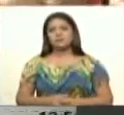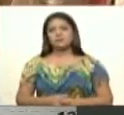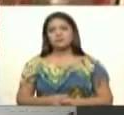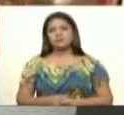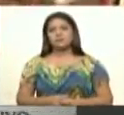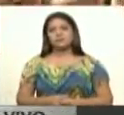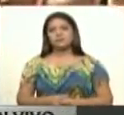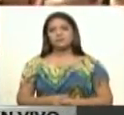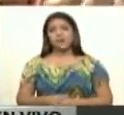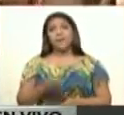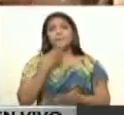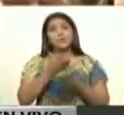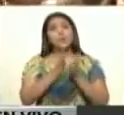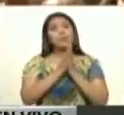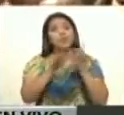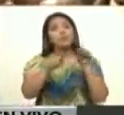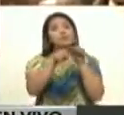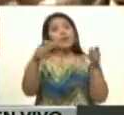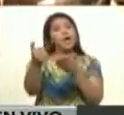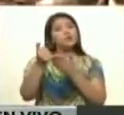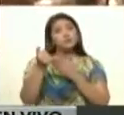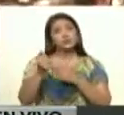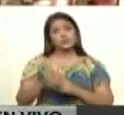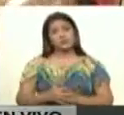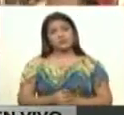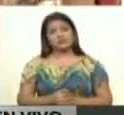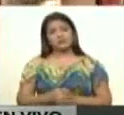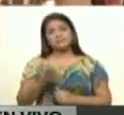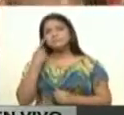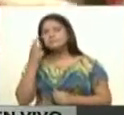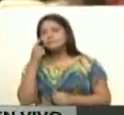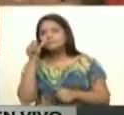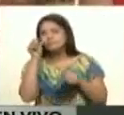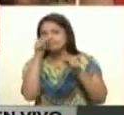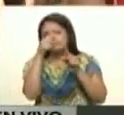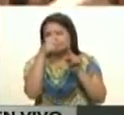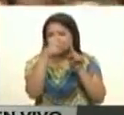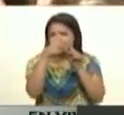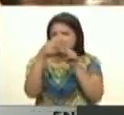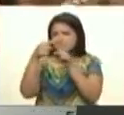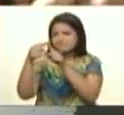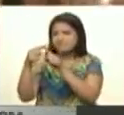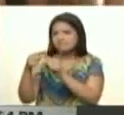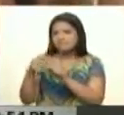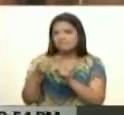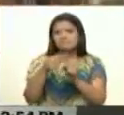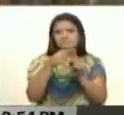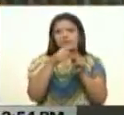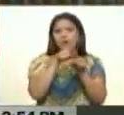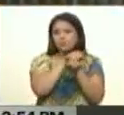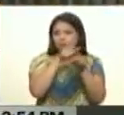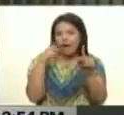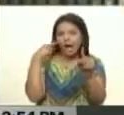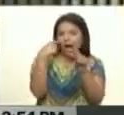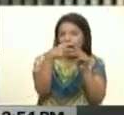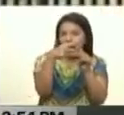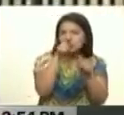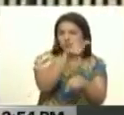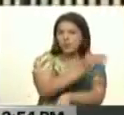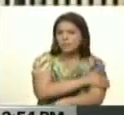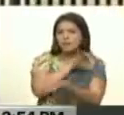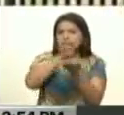corporación. Y yo pido que me ayuden, que me ayuden a detectar aquellos que sabotean y no permiten que la